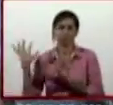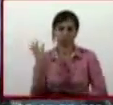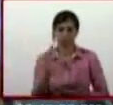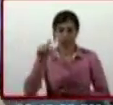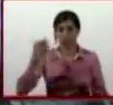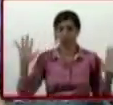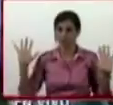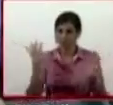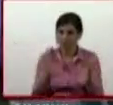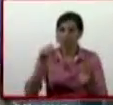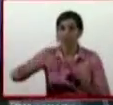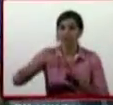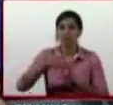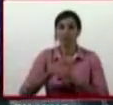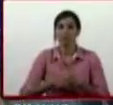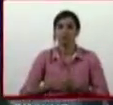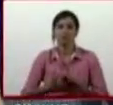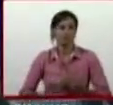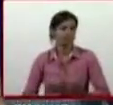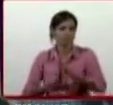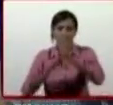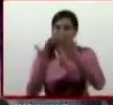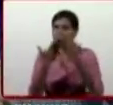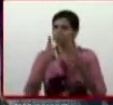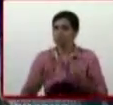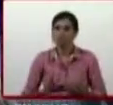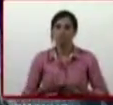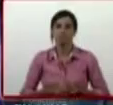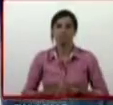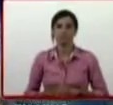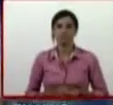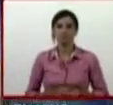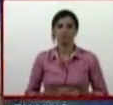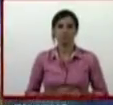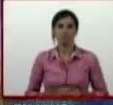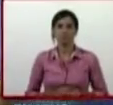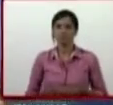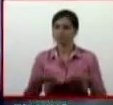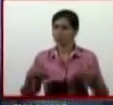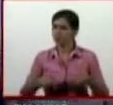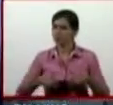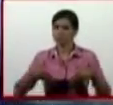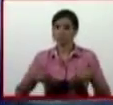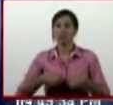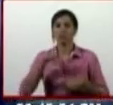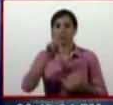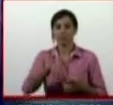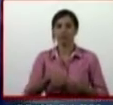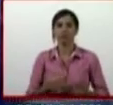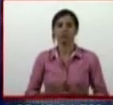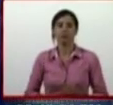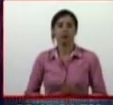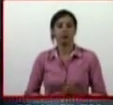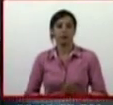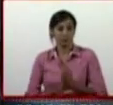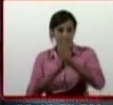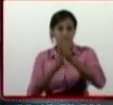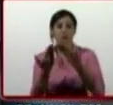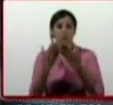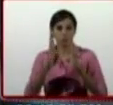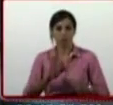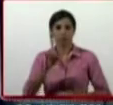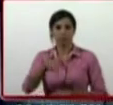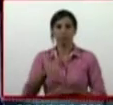aquí dirigentes, gente y estudiantes dedicados a su academia, pero también a la dirigencia estudiantil. Tenemos